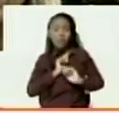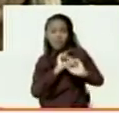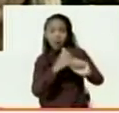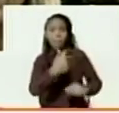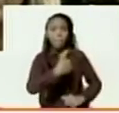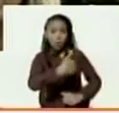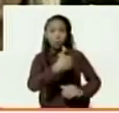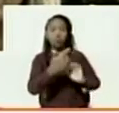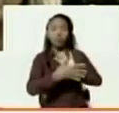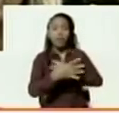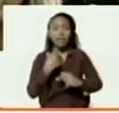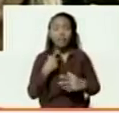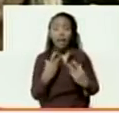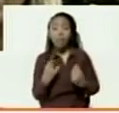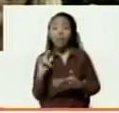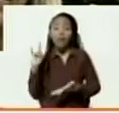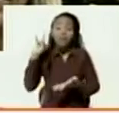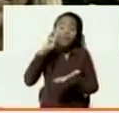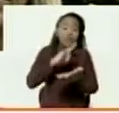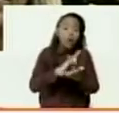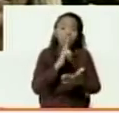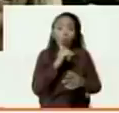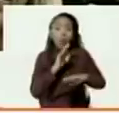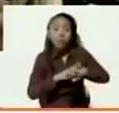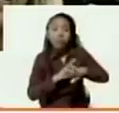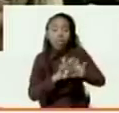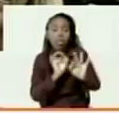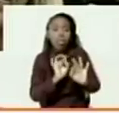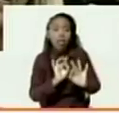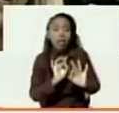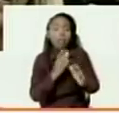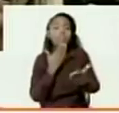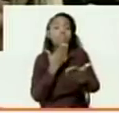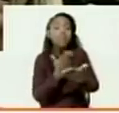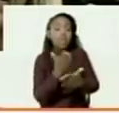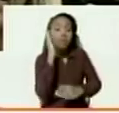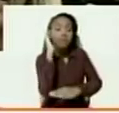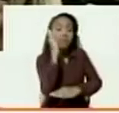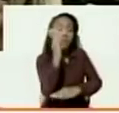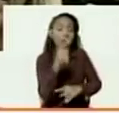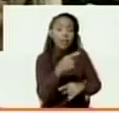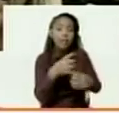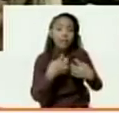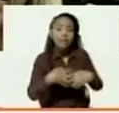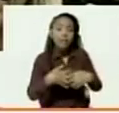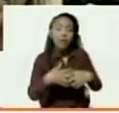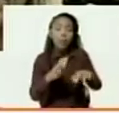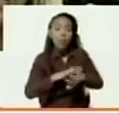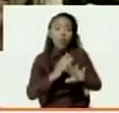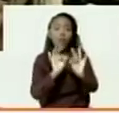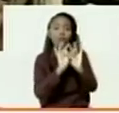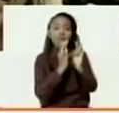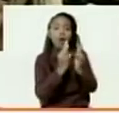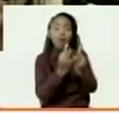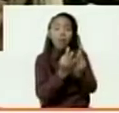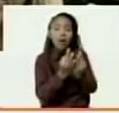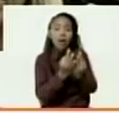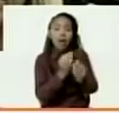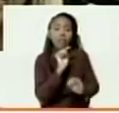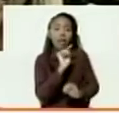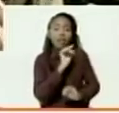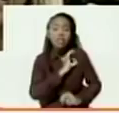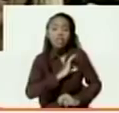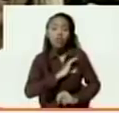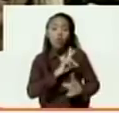compañía aérea no se ha manifestado. ¿Ustedes piensan sancionar la compañía aérea porque la familia de este